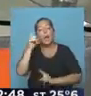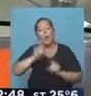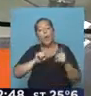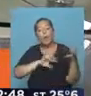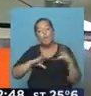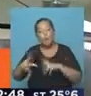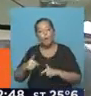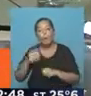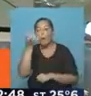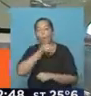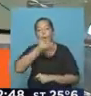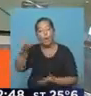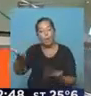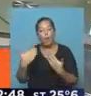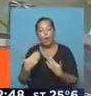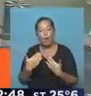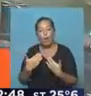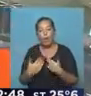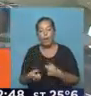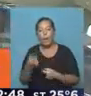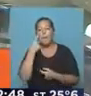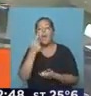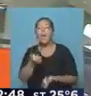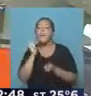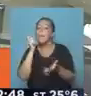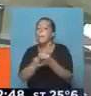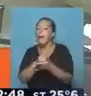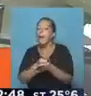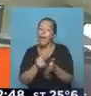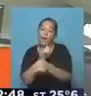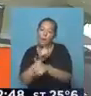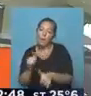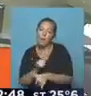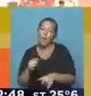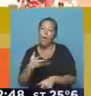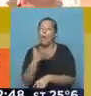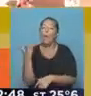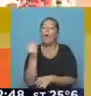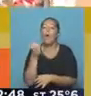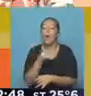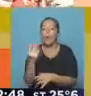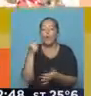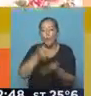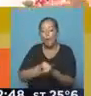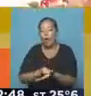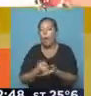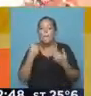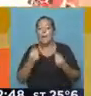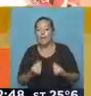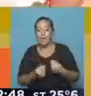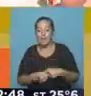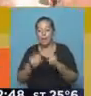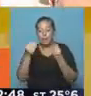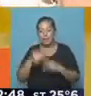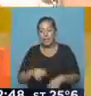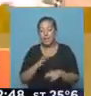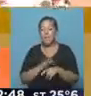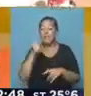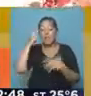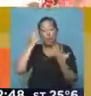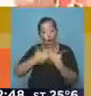digamos en donde Cualquiera podría mirar quién está financiando tal campaña cuánto puso para qué se usó digamos comenzar a usar la